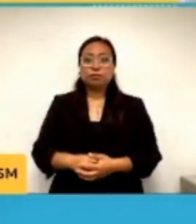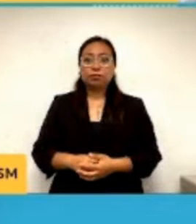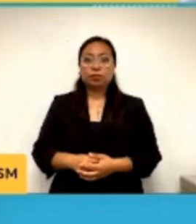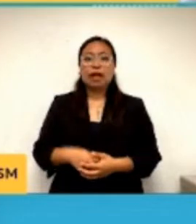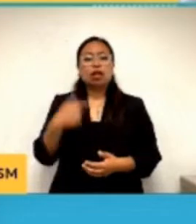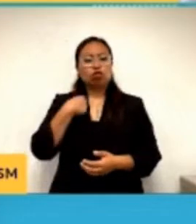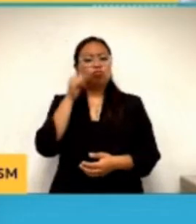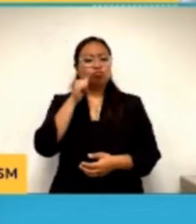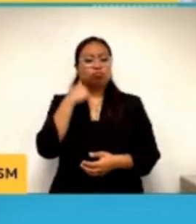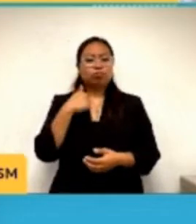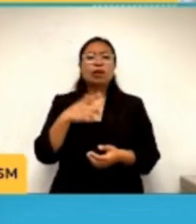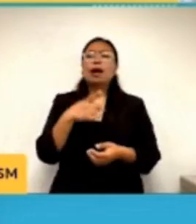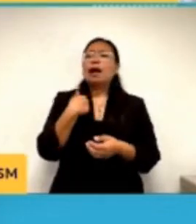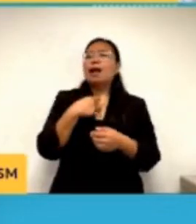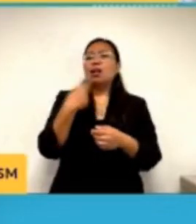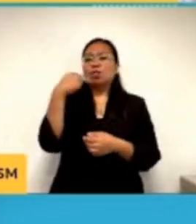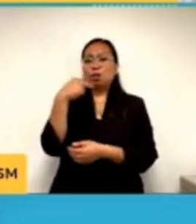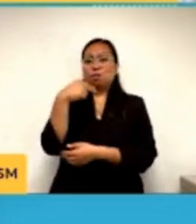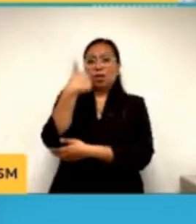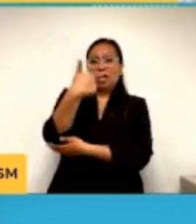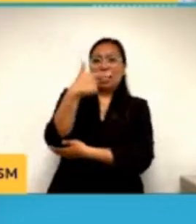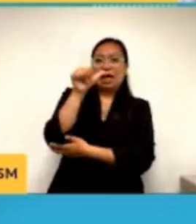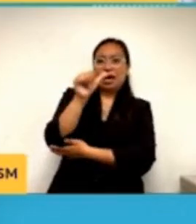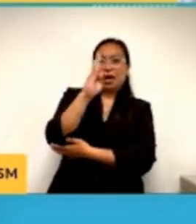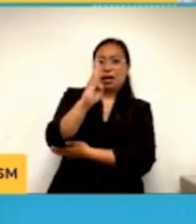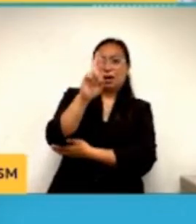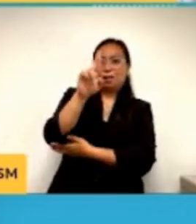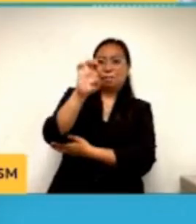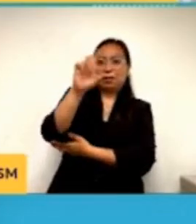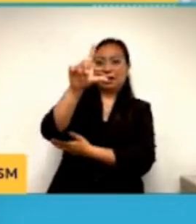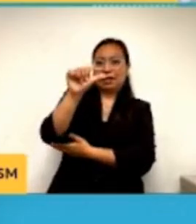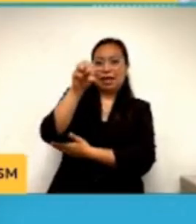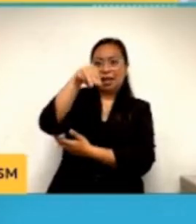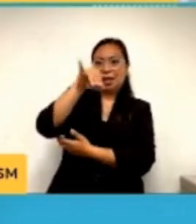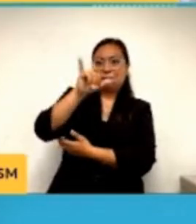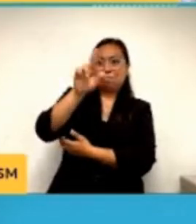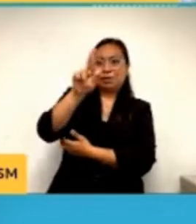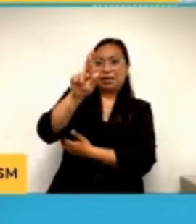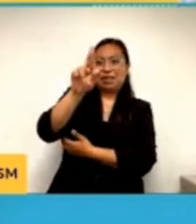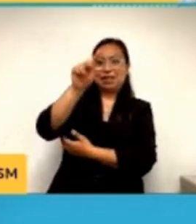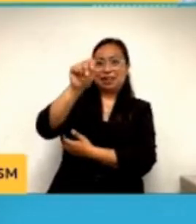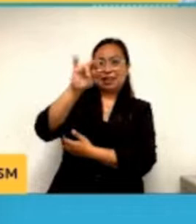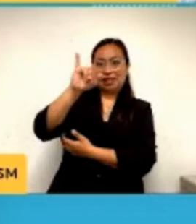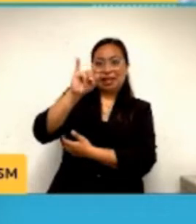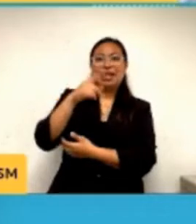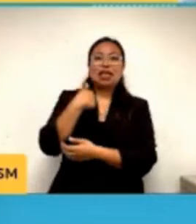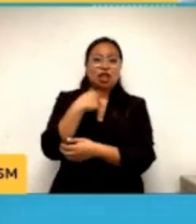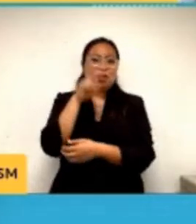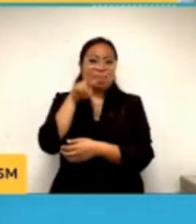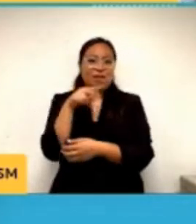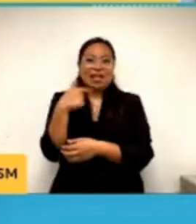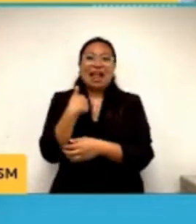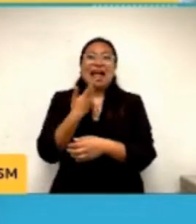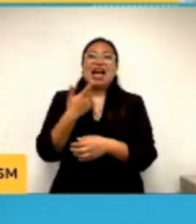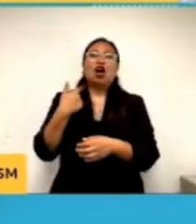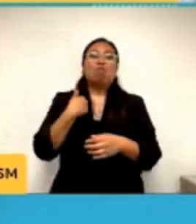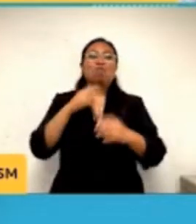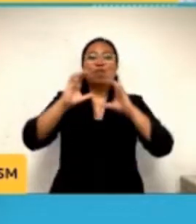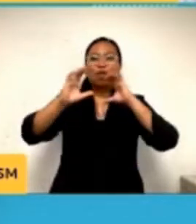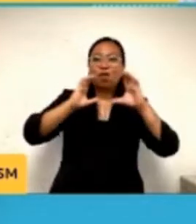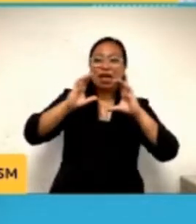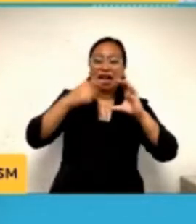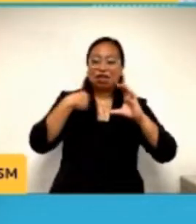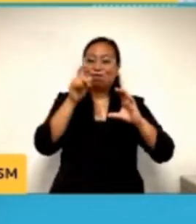que soy comunicóloga de profesión y emprendedora social por accidente. ¿Por qué? Porque después